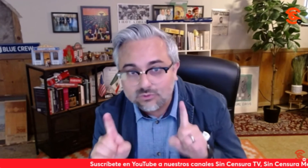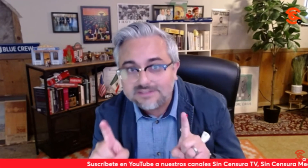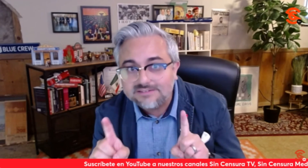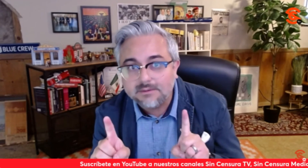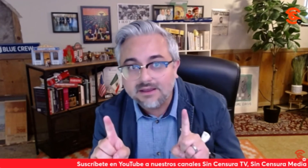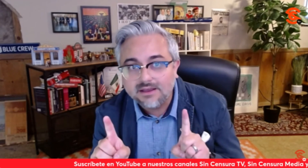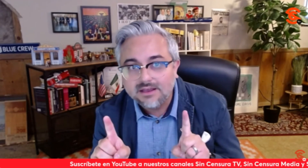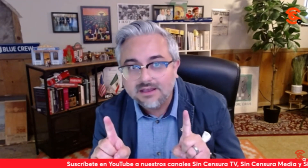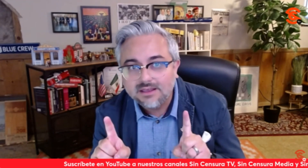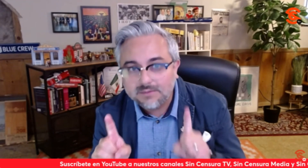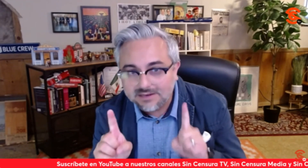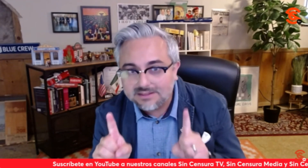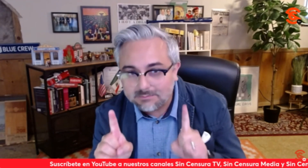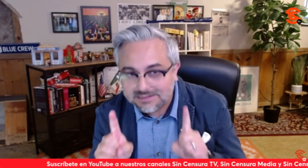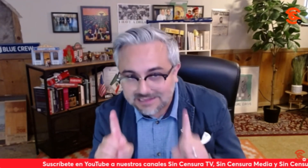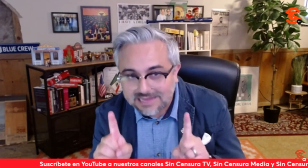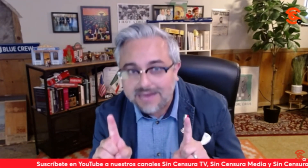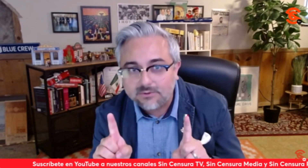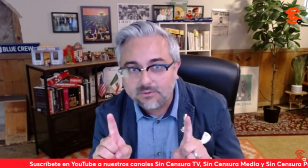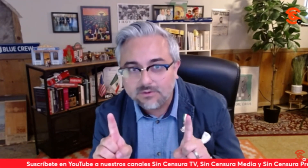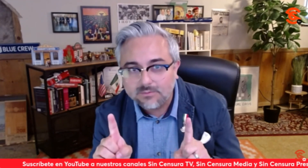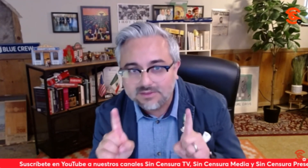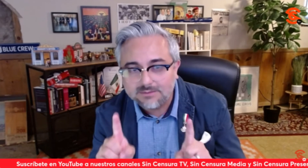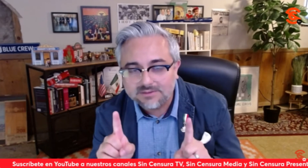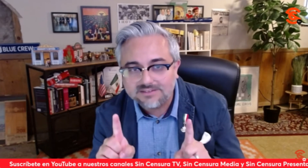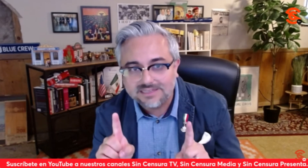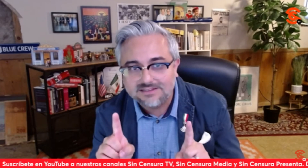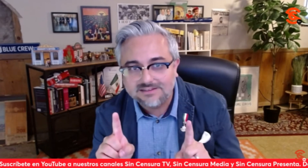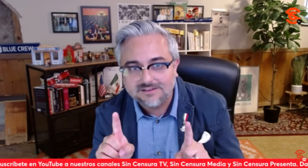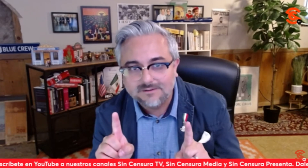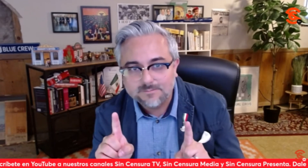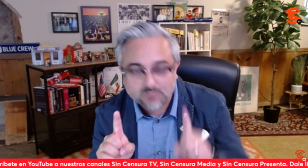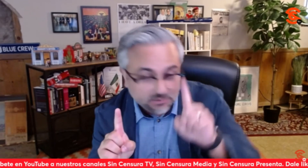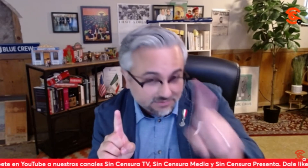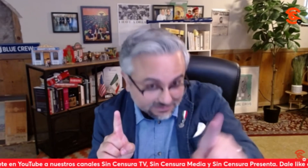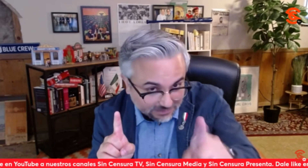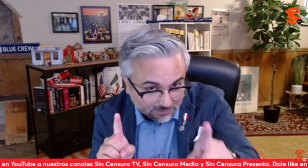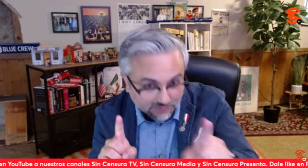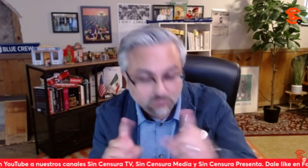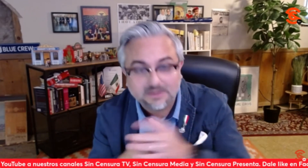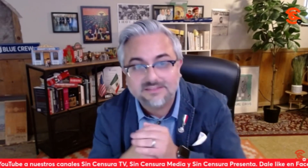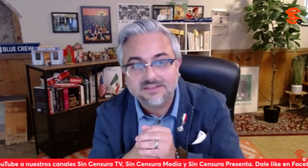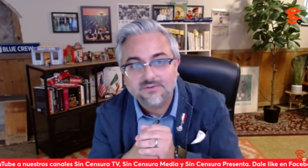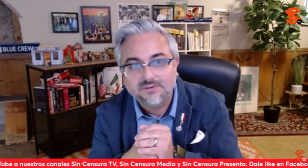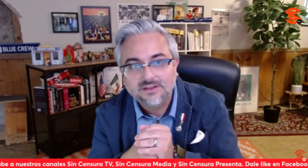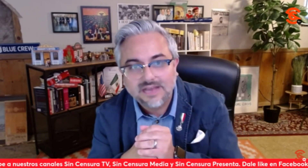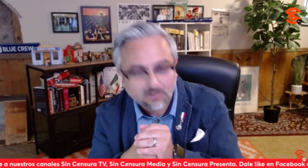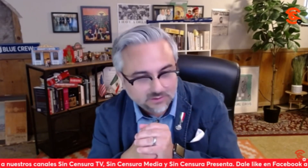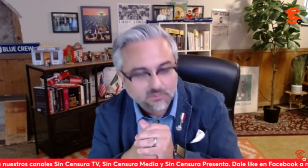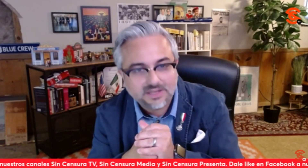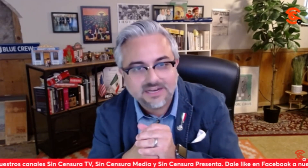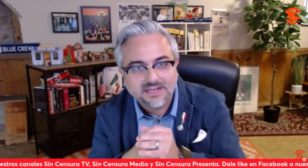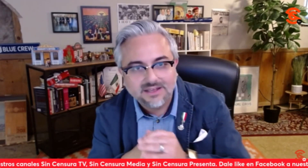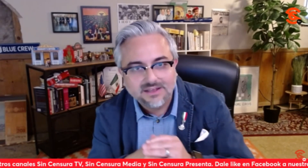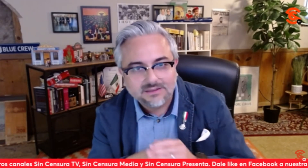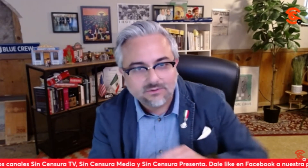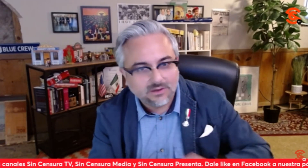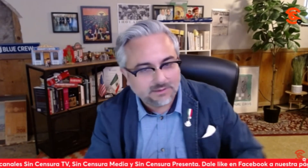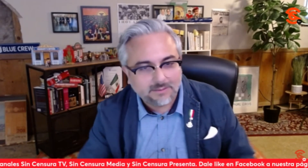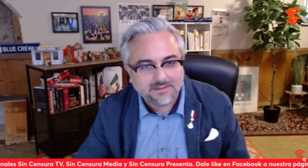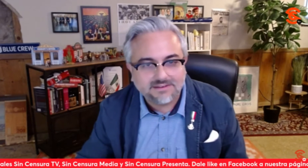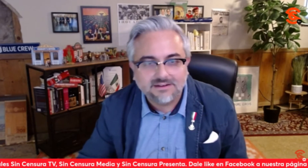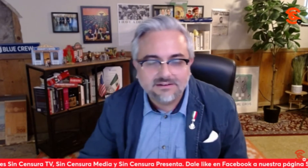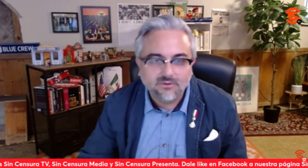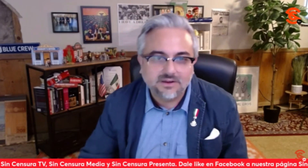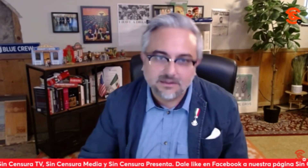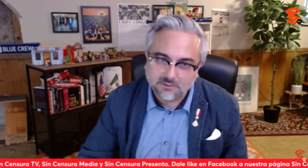es durísima y viene del mandatario, viene del presidente. Una advertencia para su partido. Aguas Morena, no le